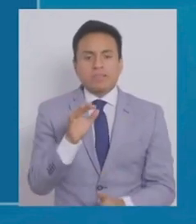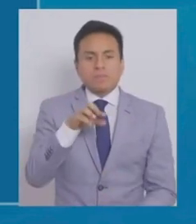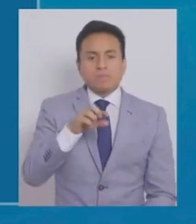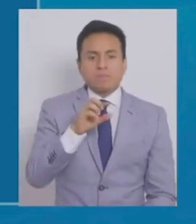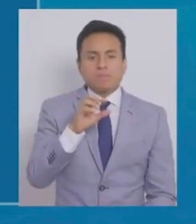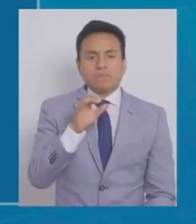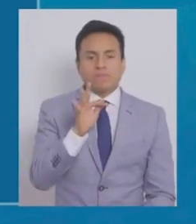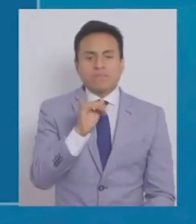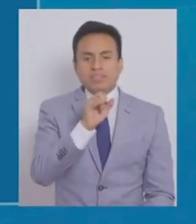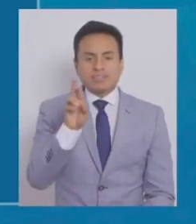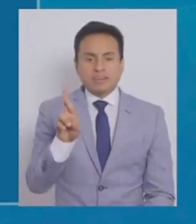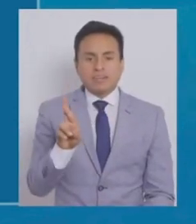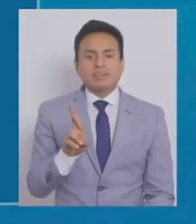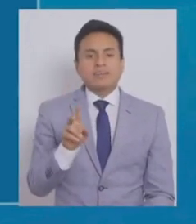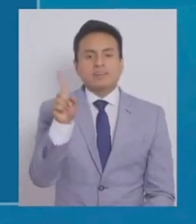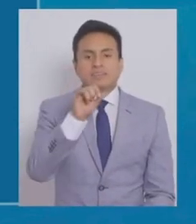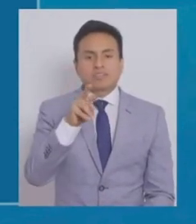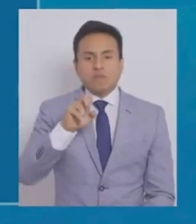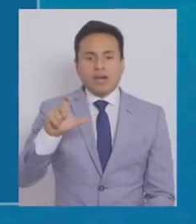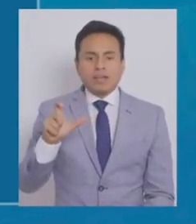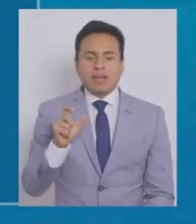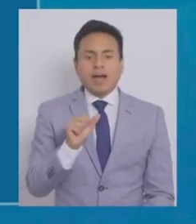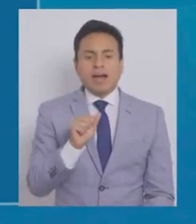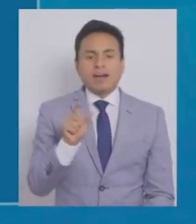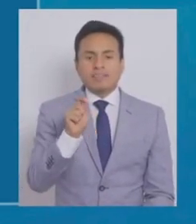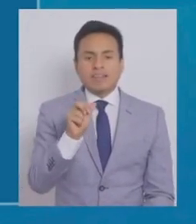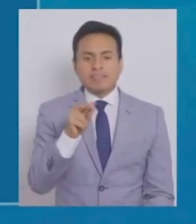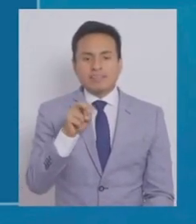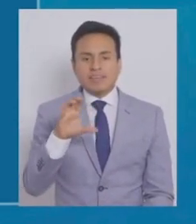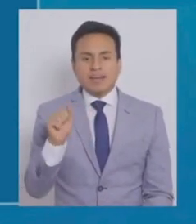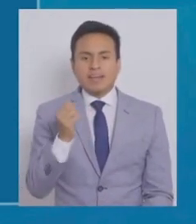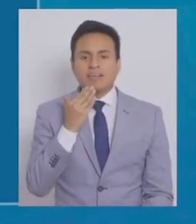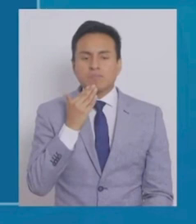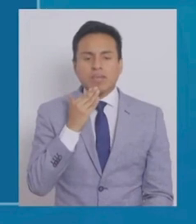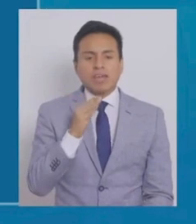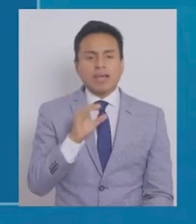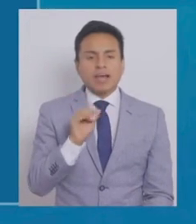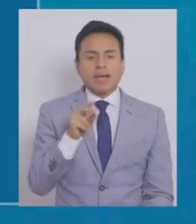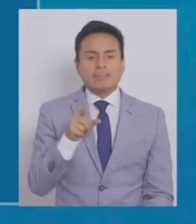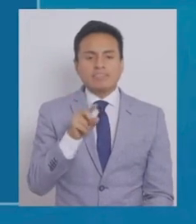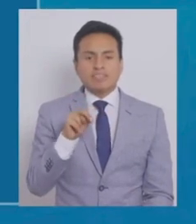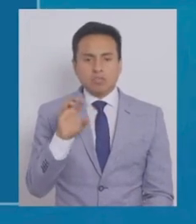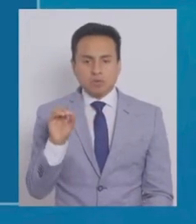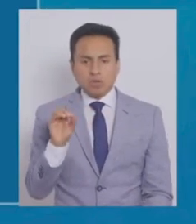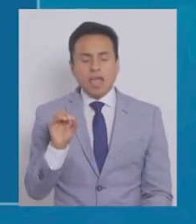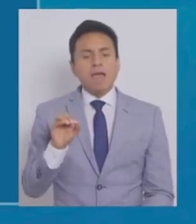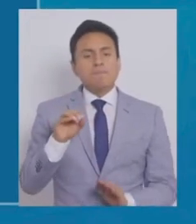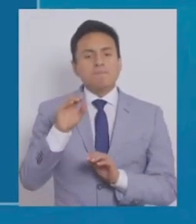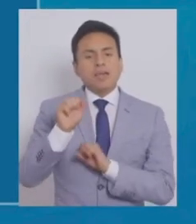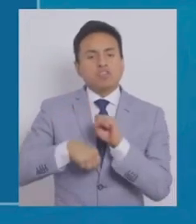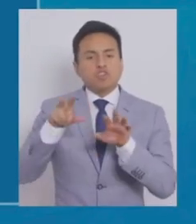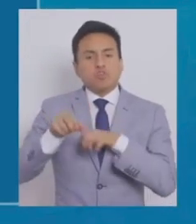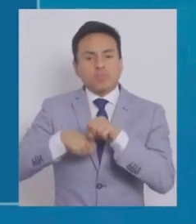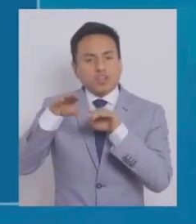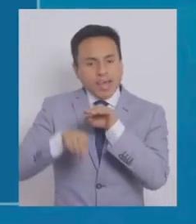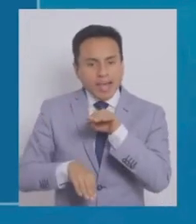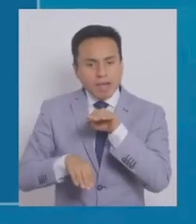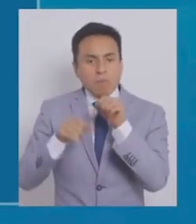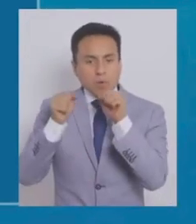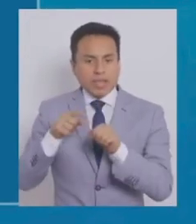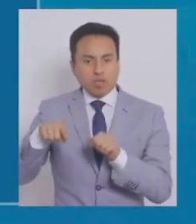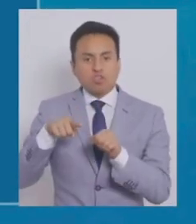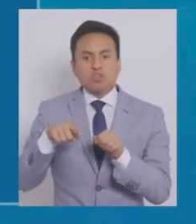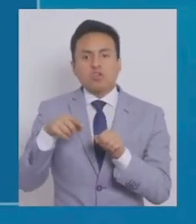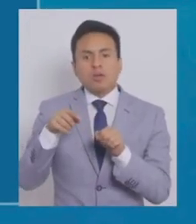sinovac y astrazéneca y la dosis única de cancino en el caso de los menores de edad podrán acceder al también todo